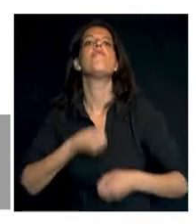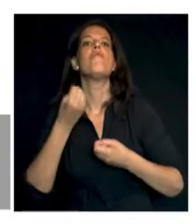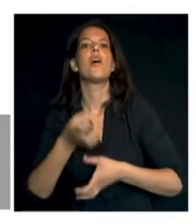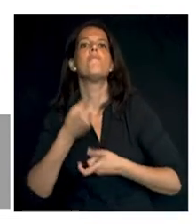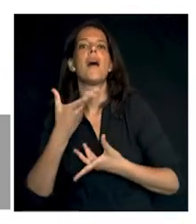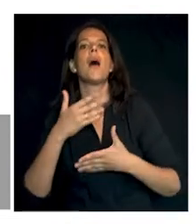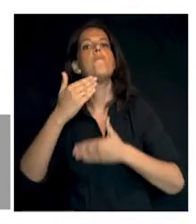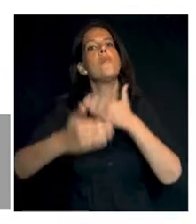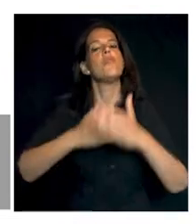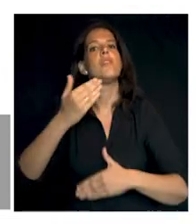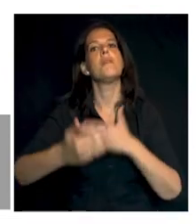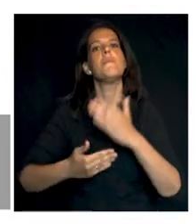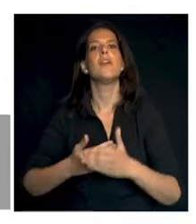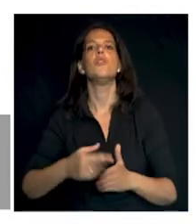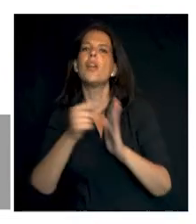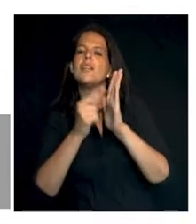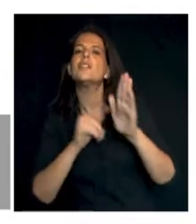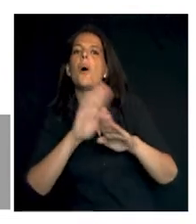de